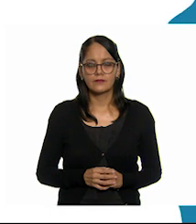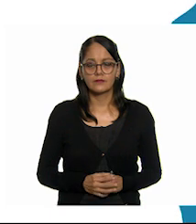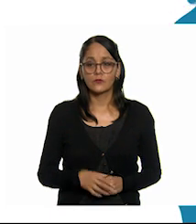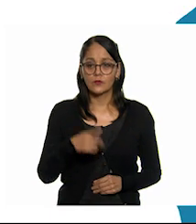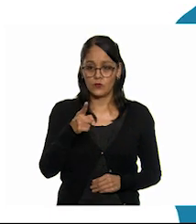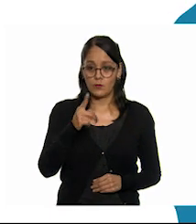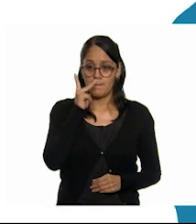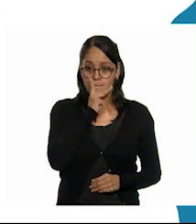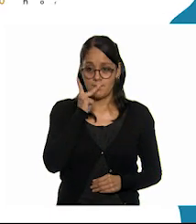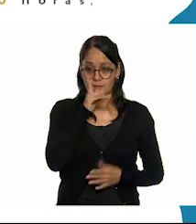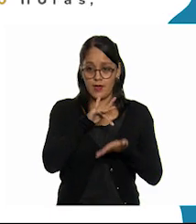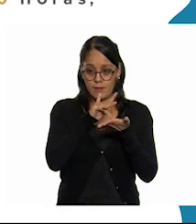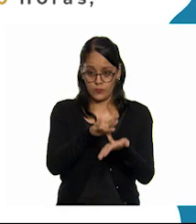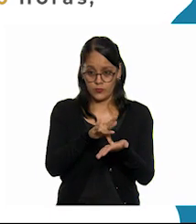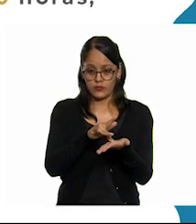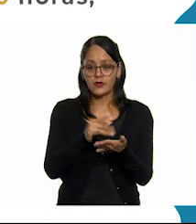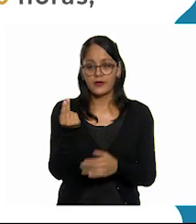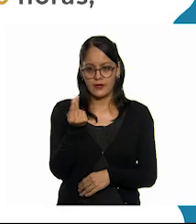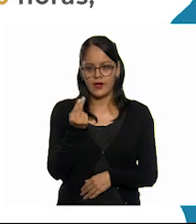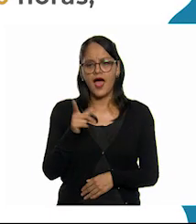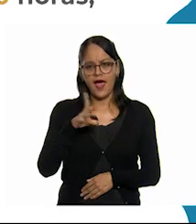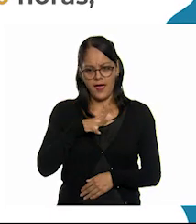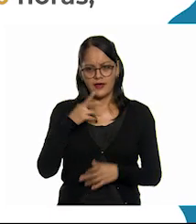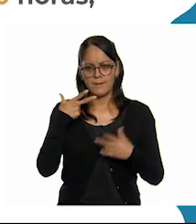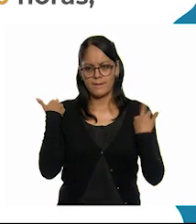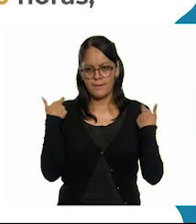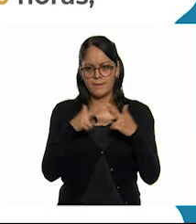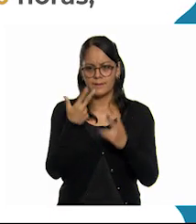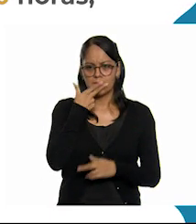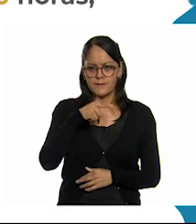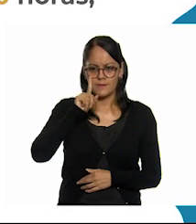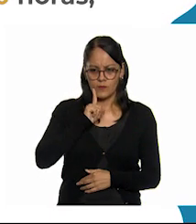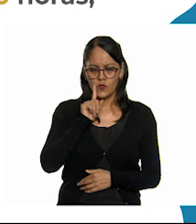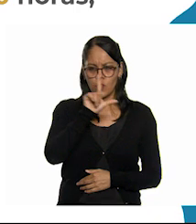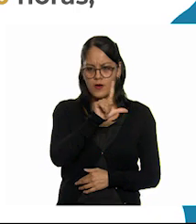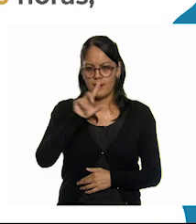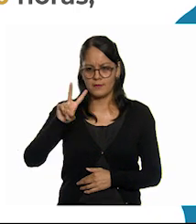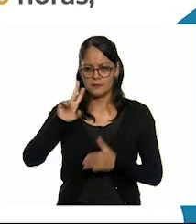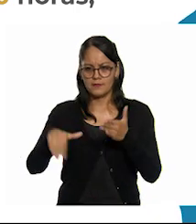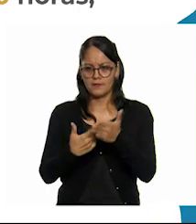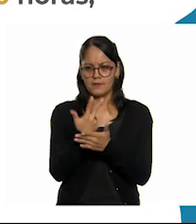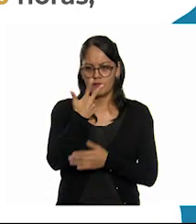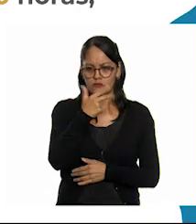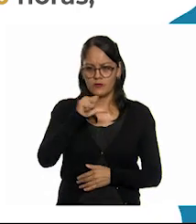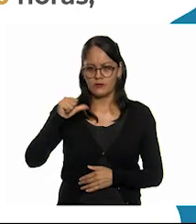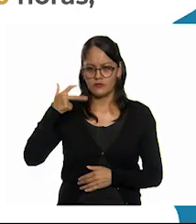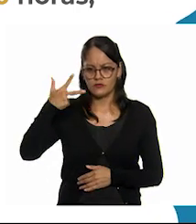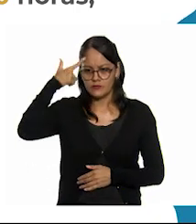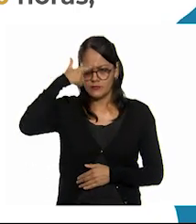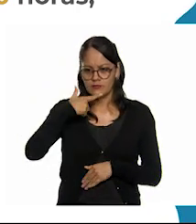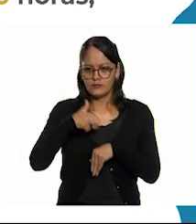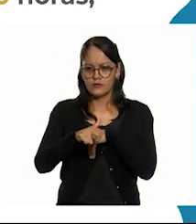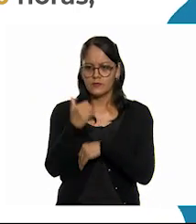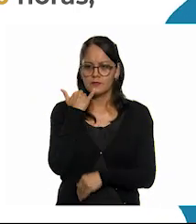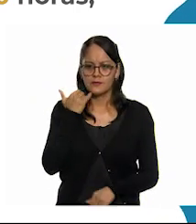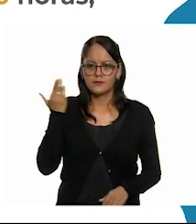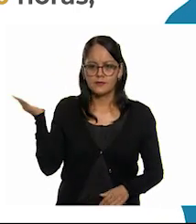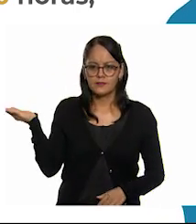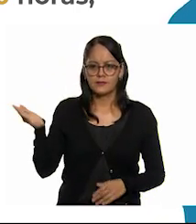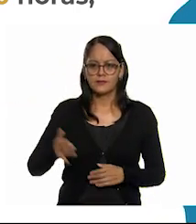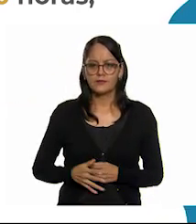Para apoyo pedagógico, hay maestras y maestros de lunes a viernes de 8 a 20 horas en el teléfono